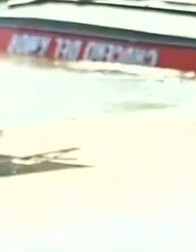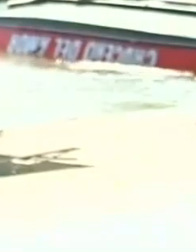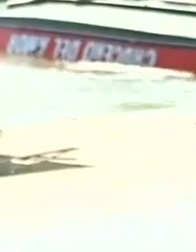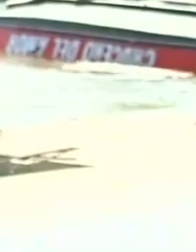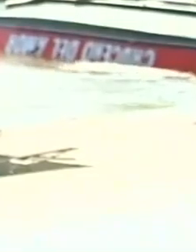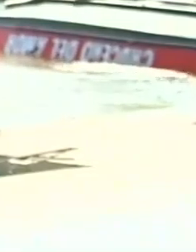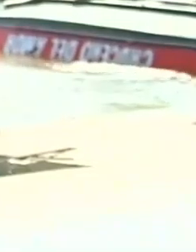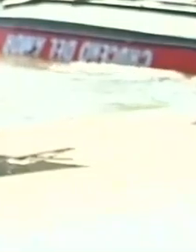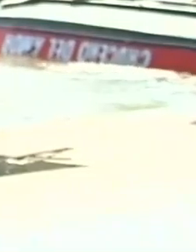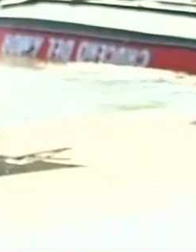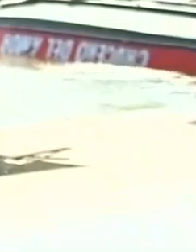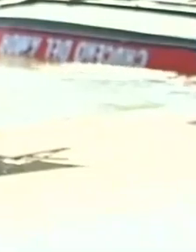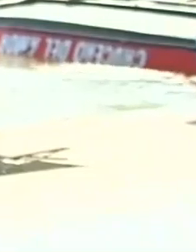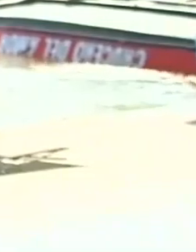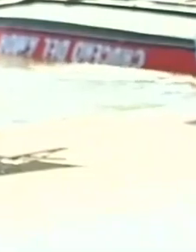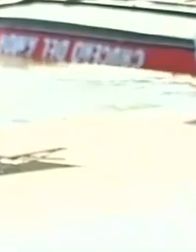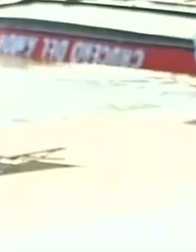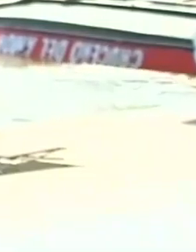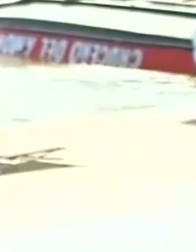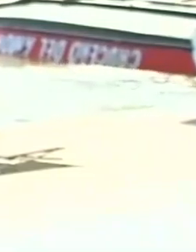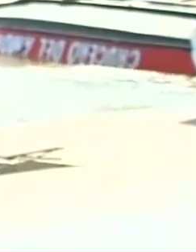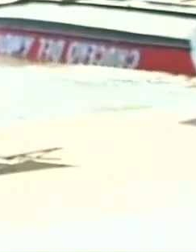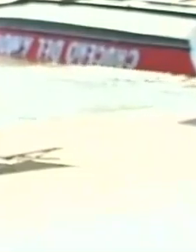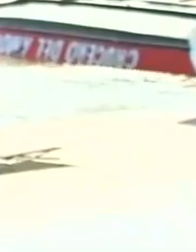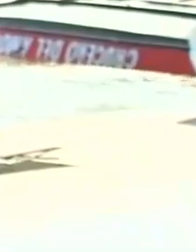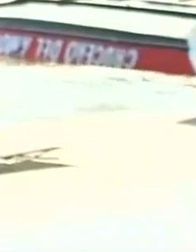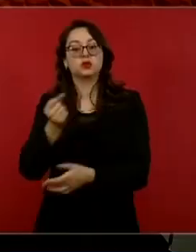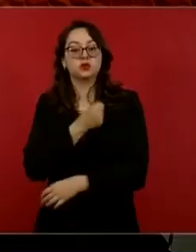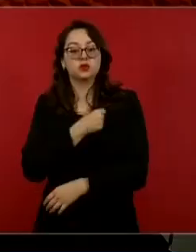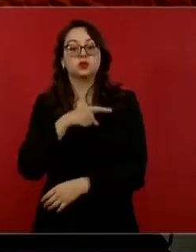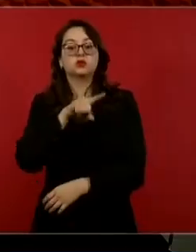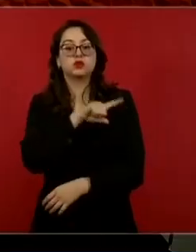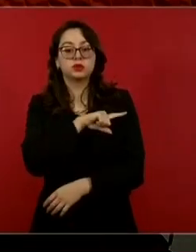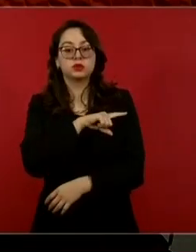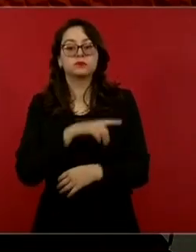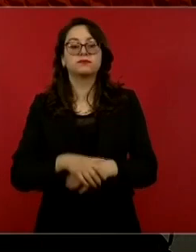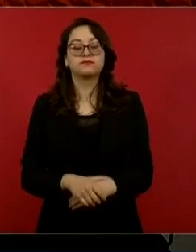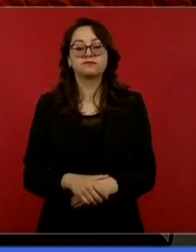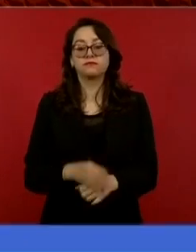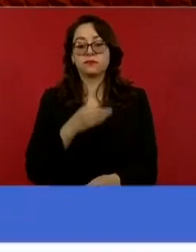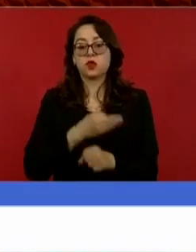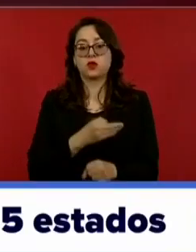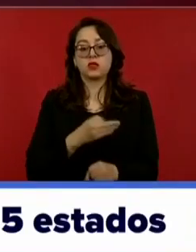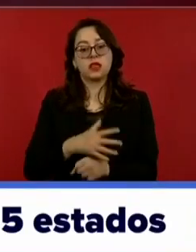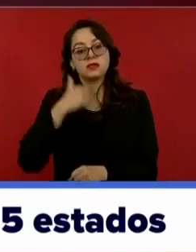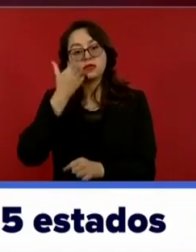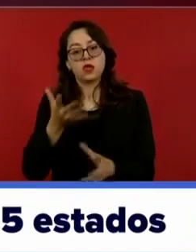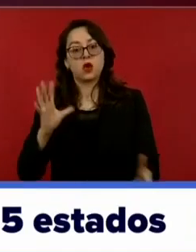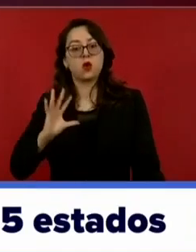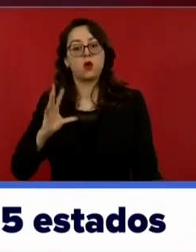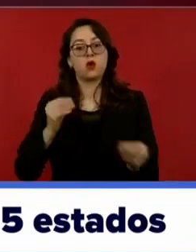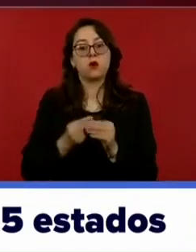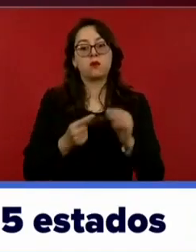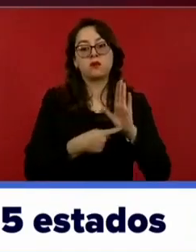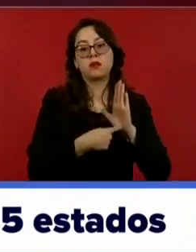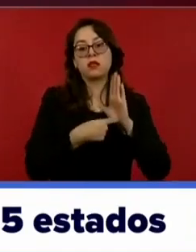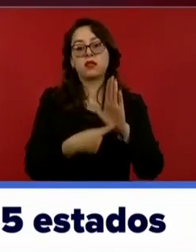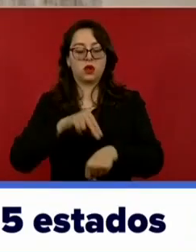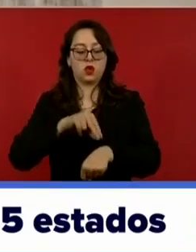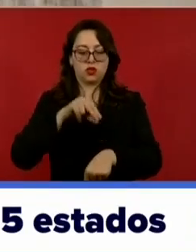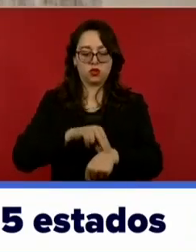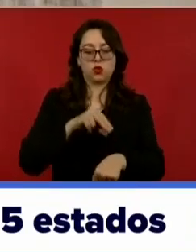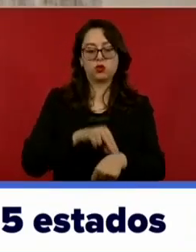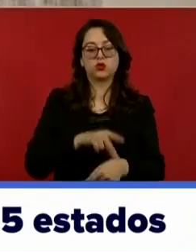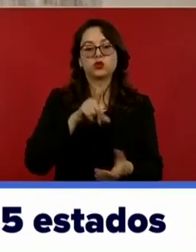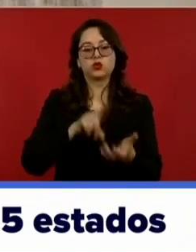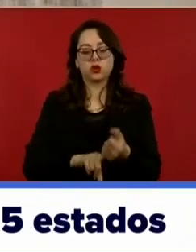ahora con temas de salud Porque inició la credencialización del IMS bienestar en cinco estados de la República Mexicana estamos hablando de Baja California Sur